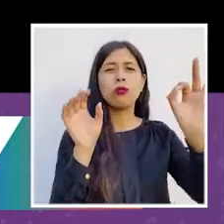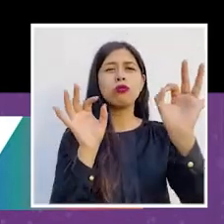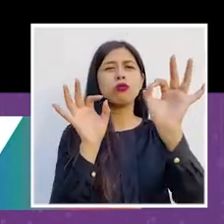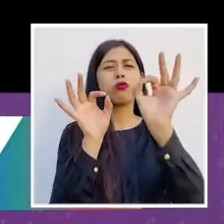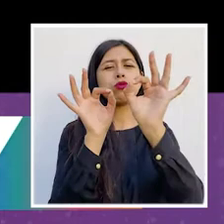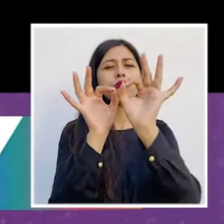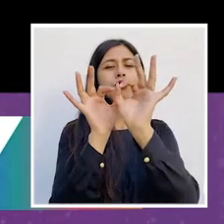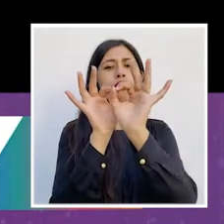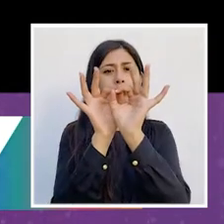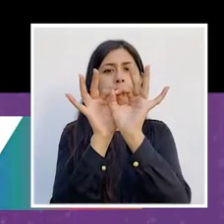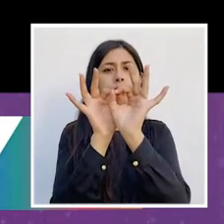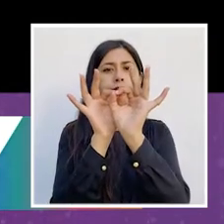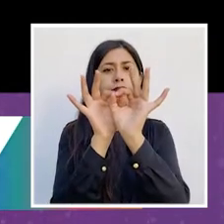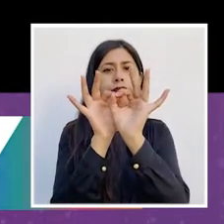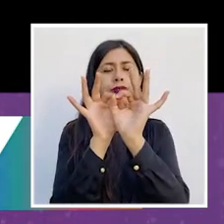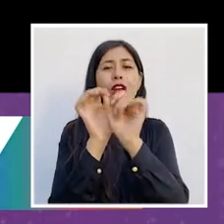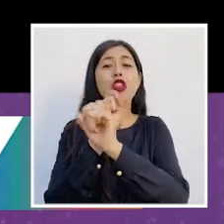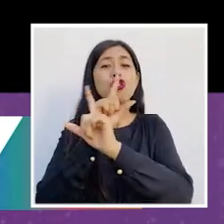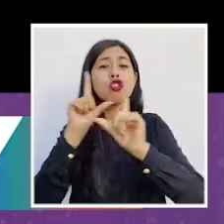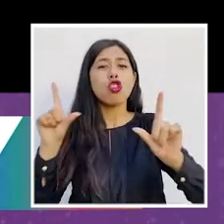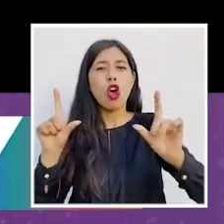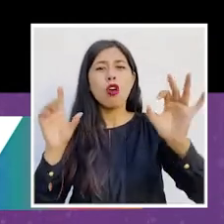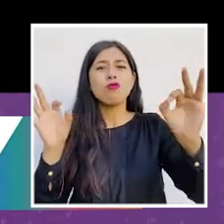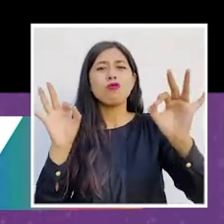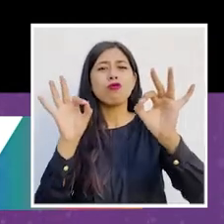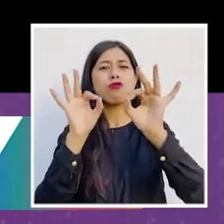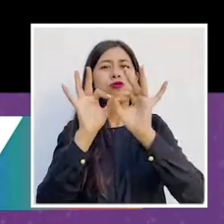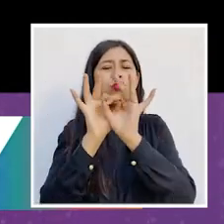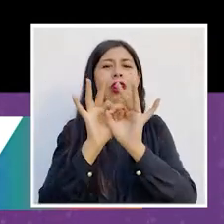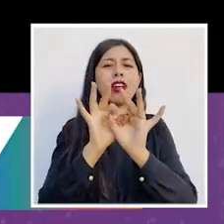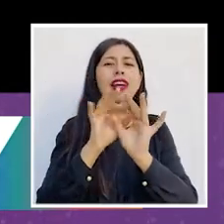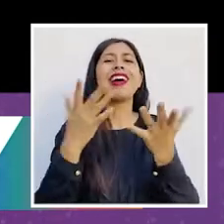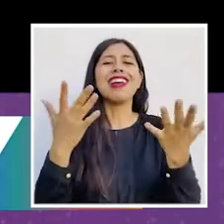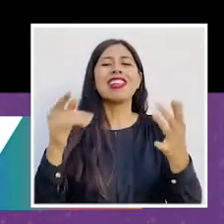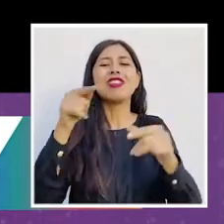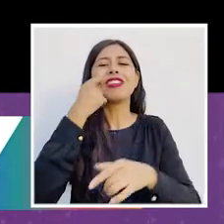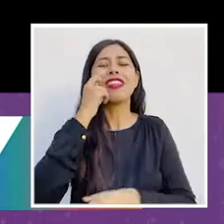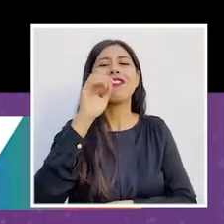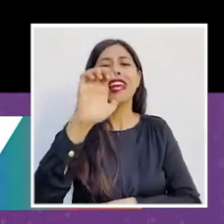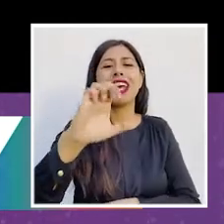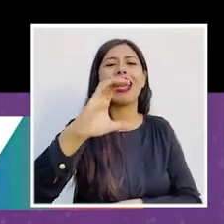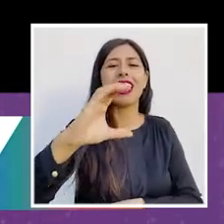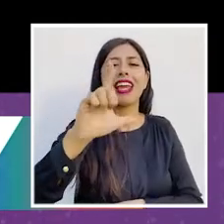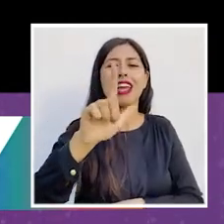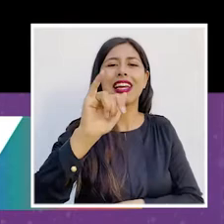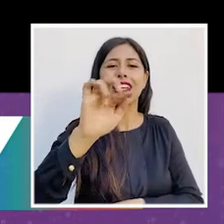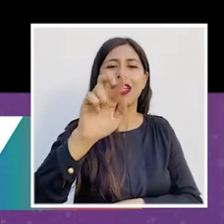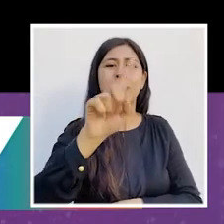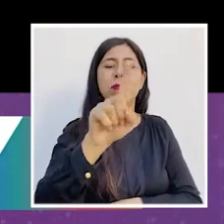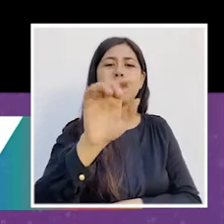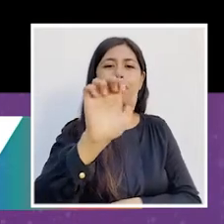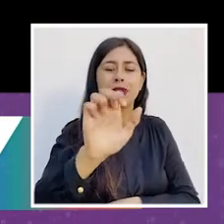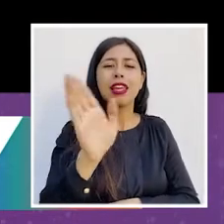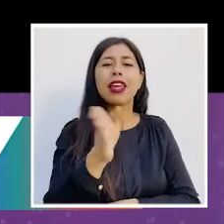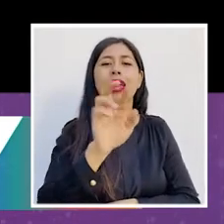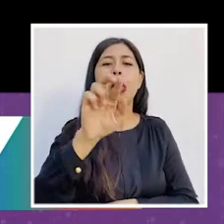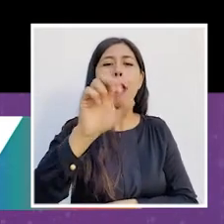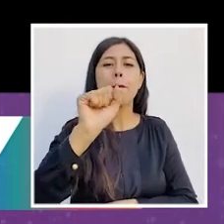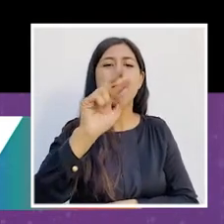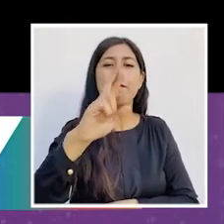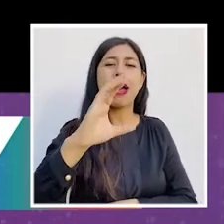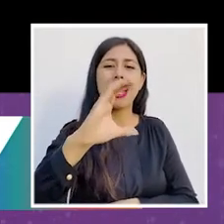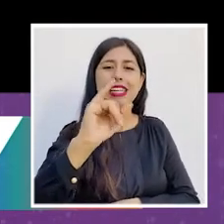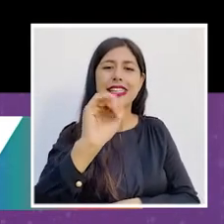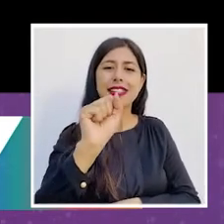está bloqueando parte del disco del Sol. Y a eso le llamamos el eclipse parcial. Cuando